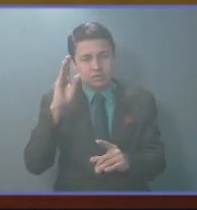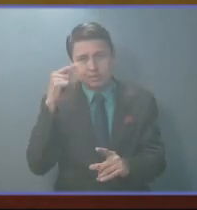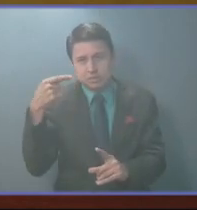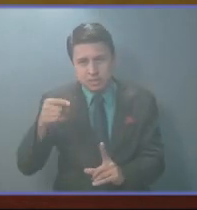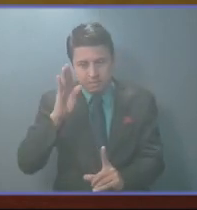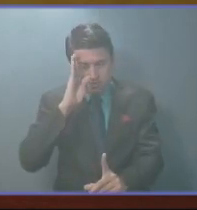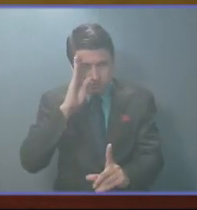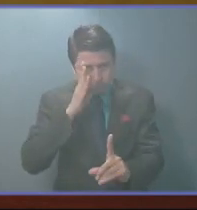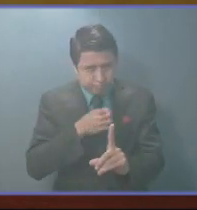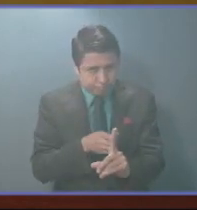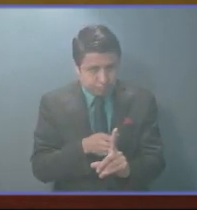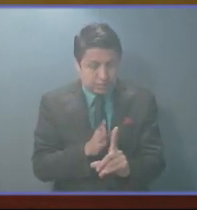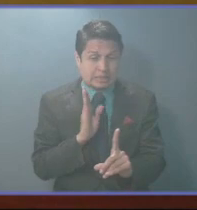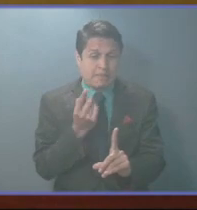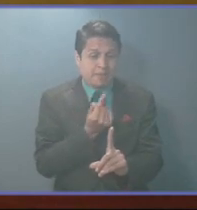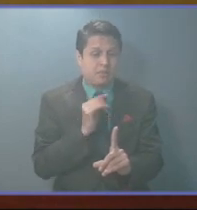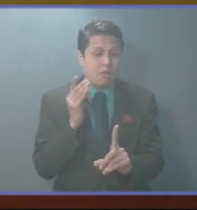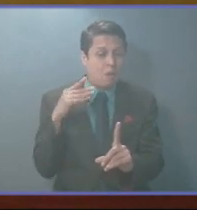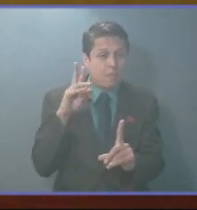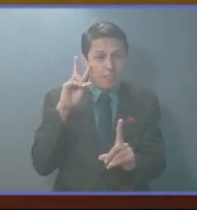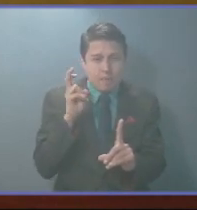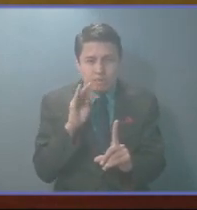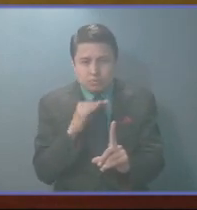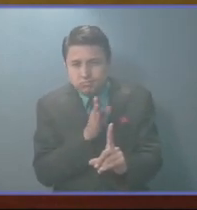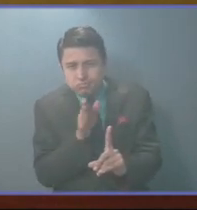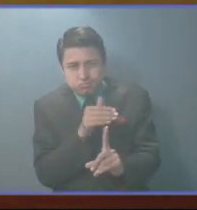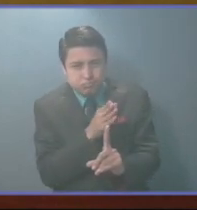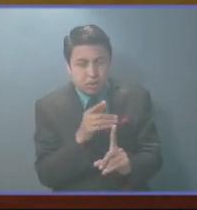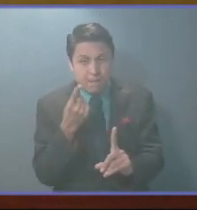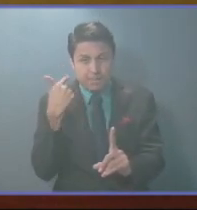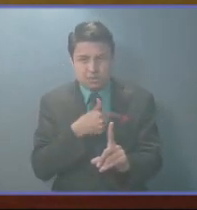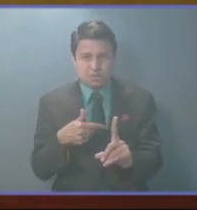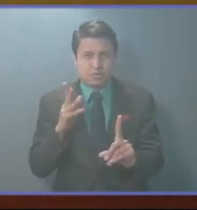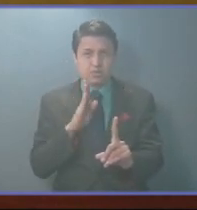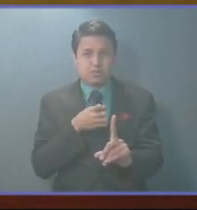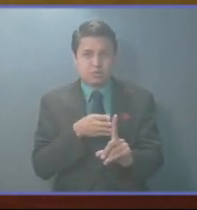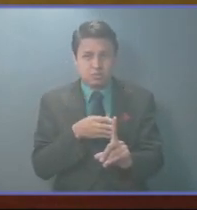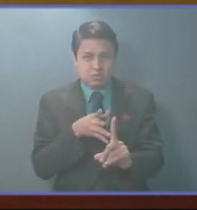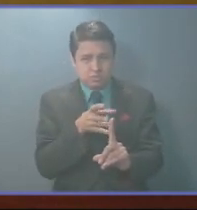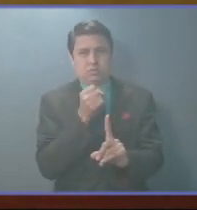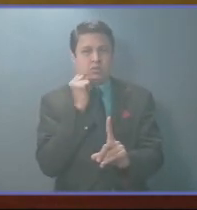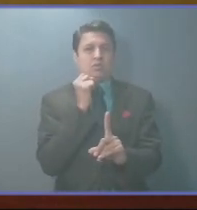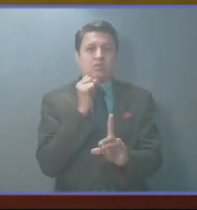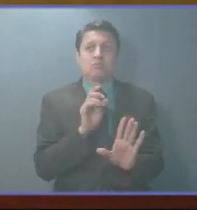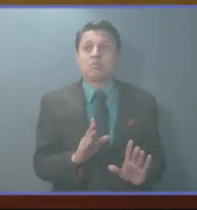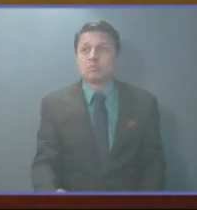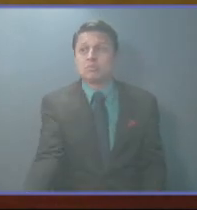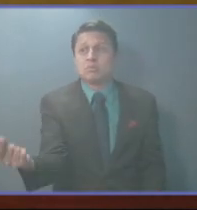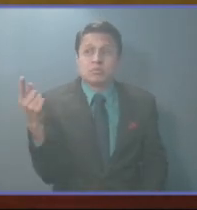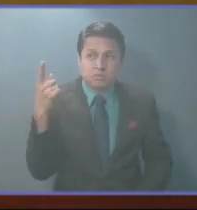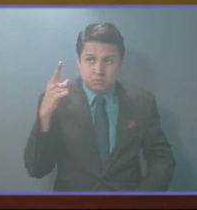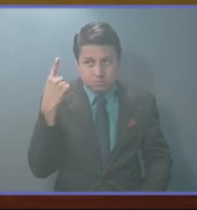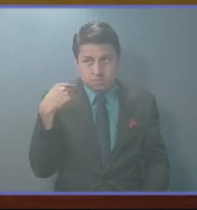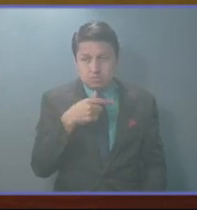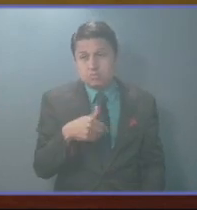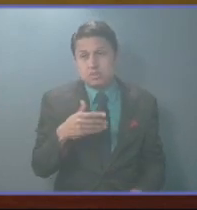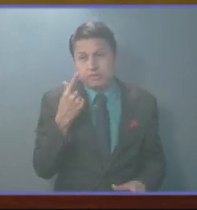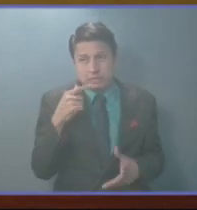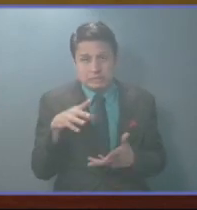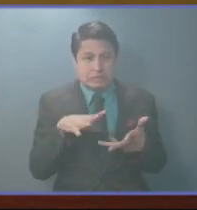interpelación. 4. El presidente podrá declarar recesos por el tiempo que estime